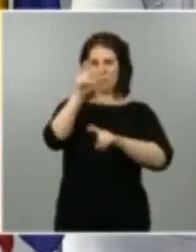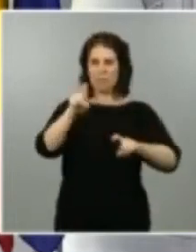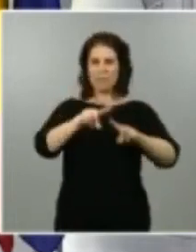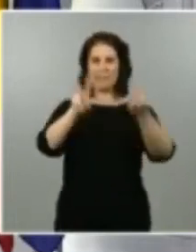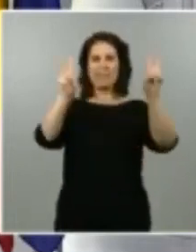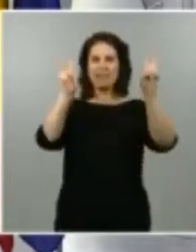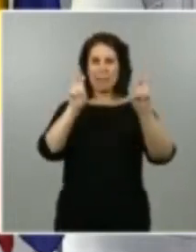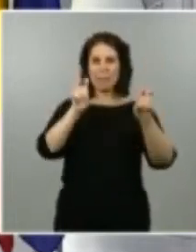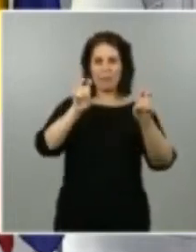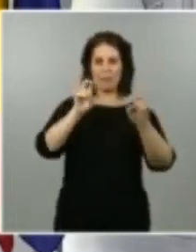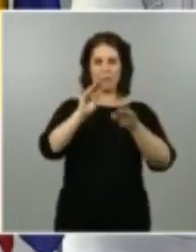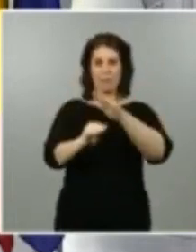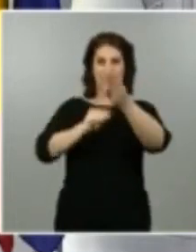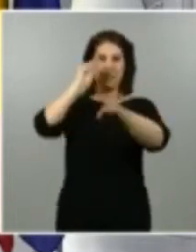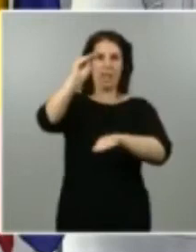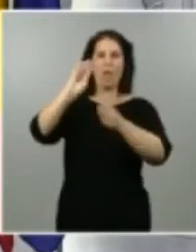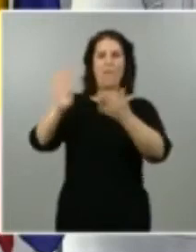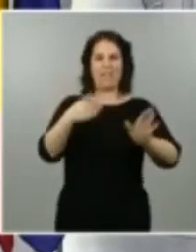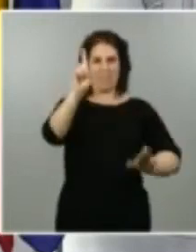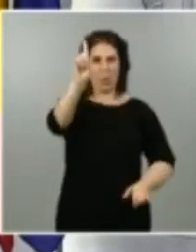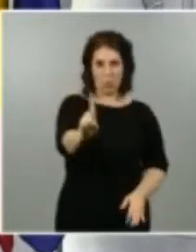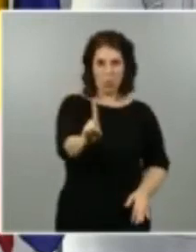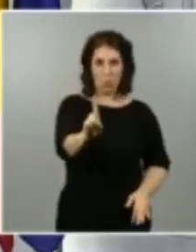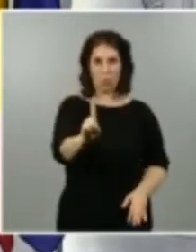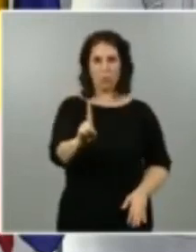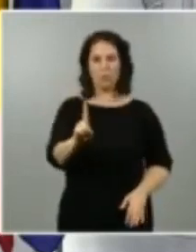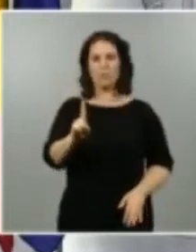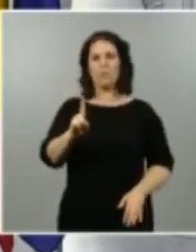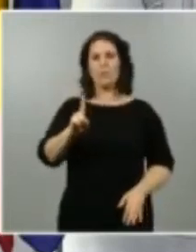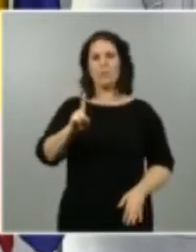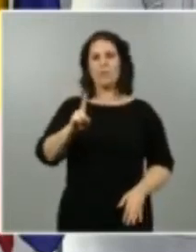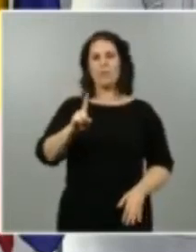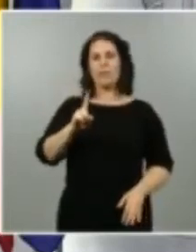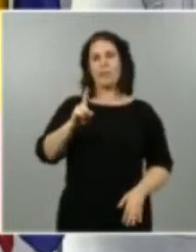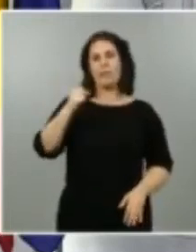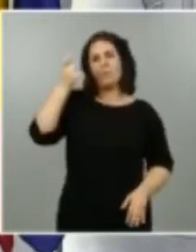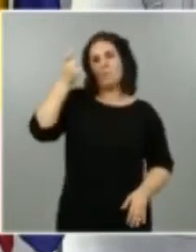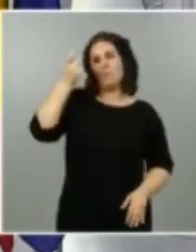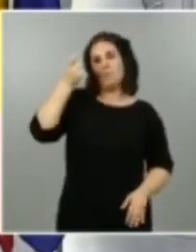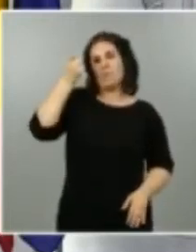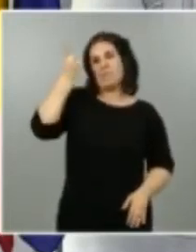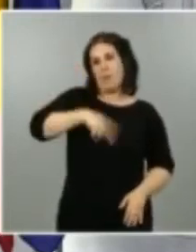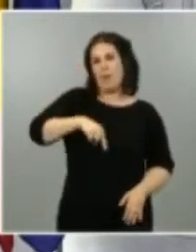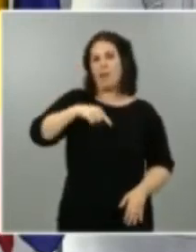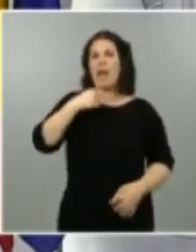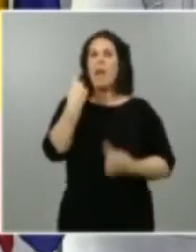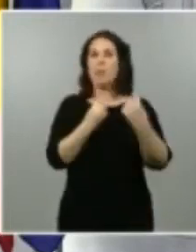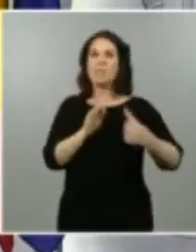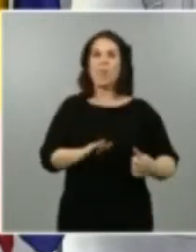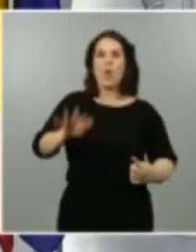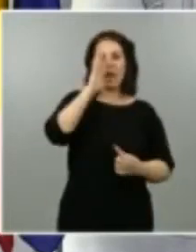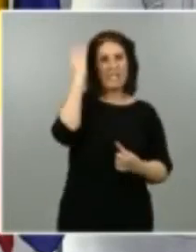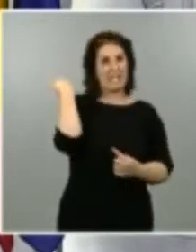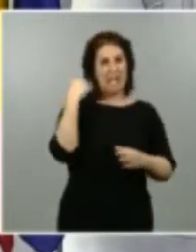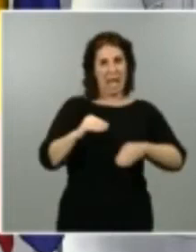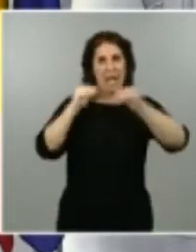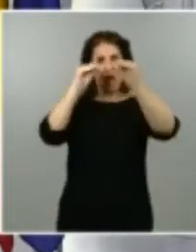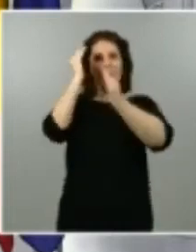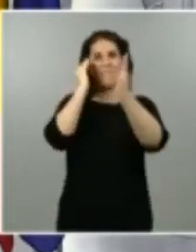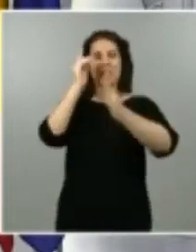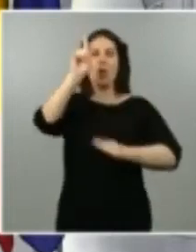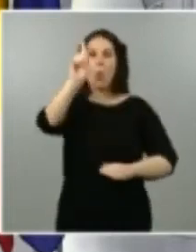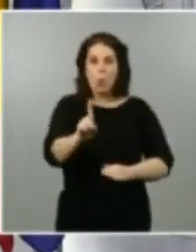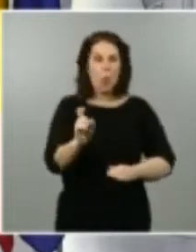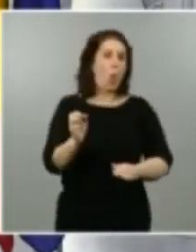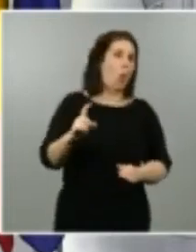y en la manera en la que han pasado o no algunas zonas no sé si merecen una respuesta conjunta o particular